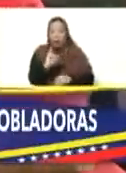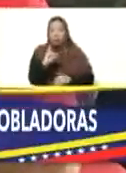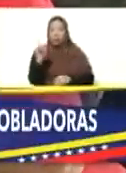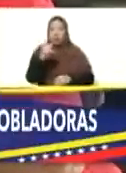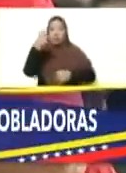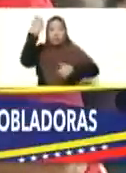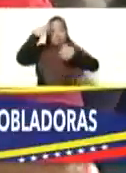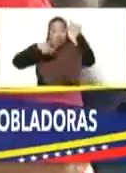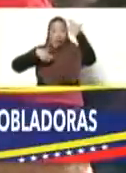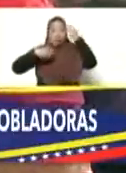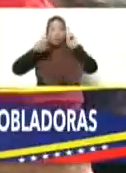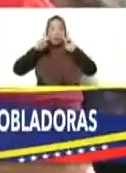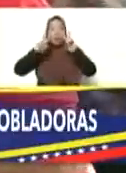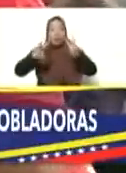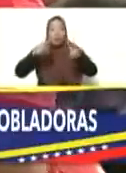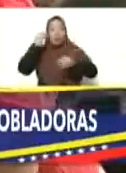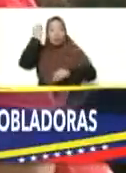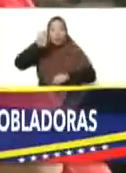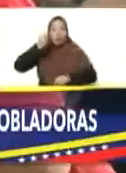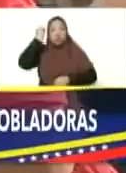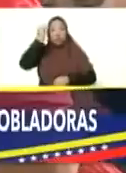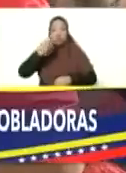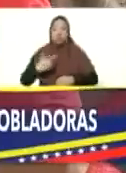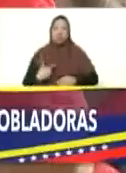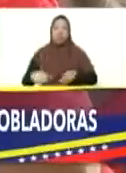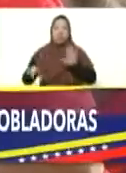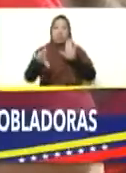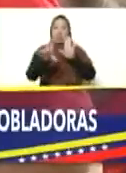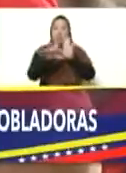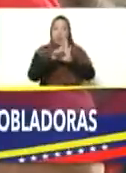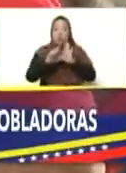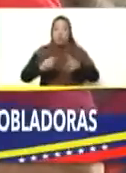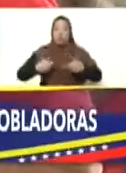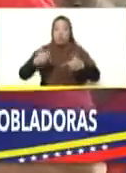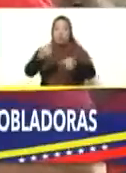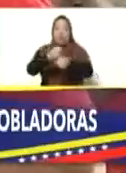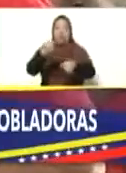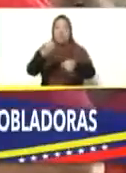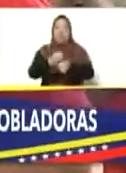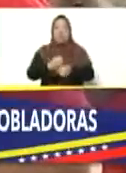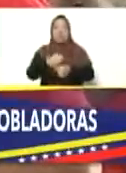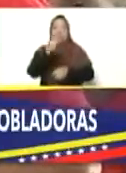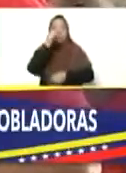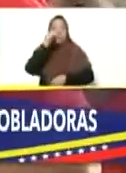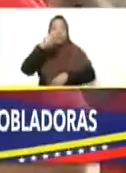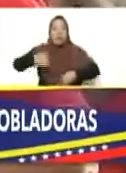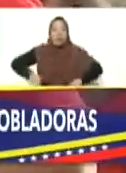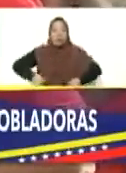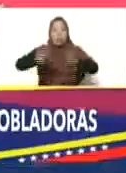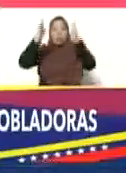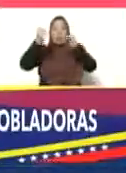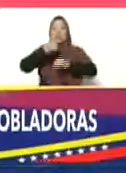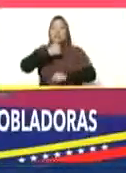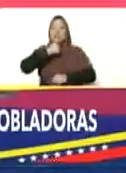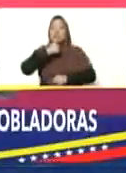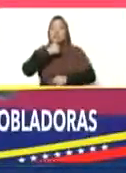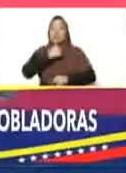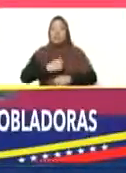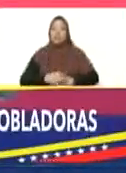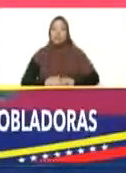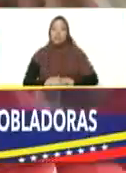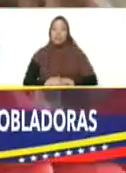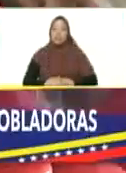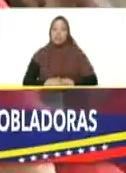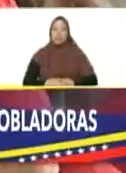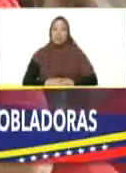chaves no las vimos es la alegre y dignificación de las trabajadoras y trabajadores residenciales y quien quería tocarlo